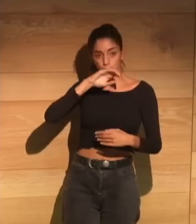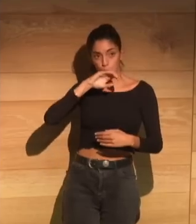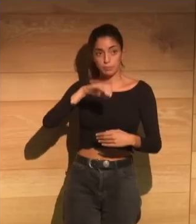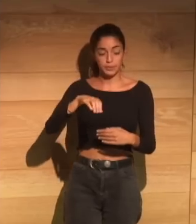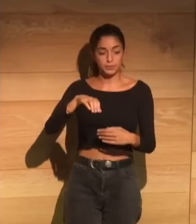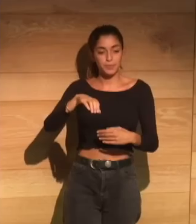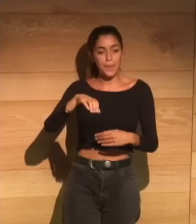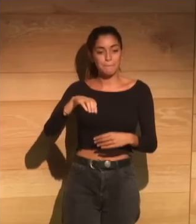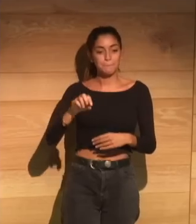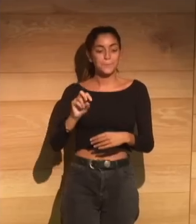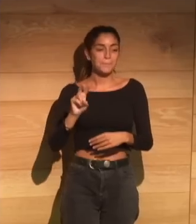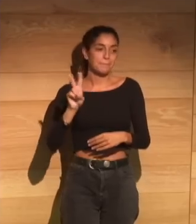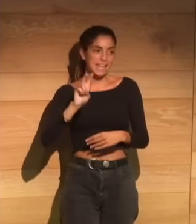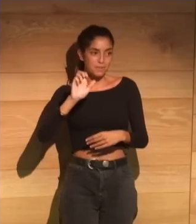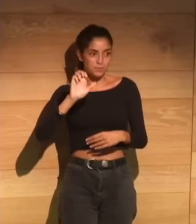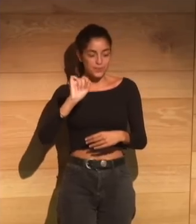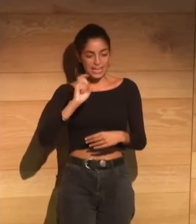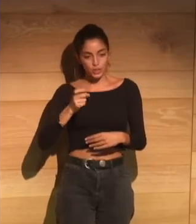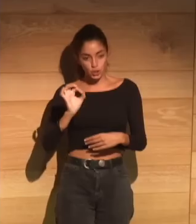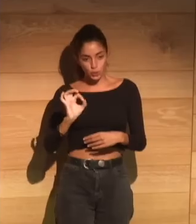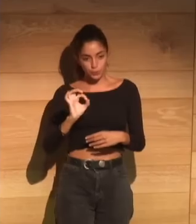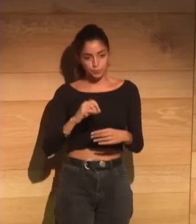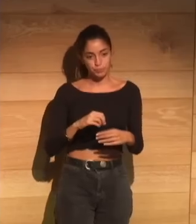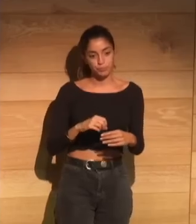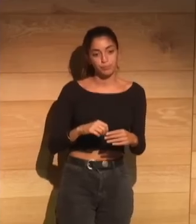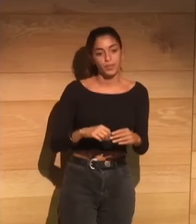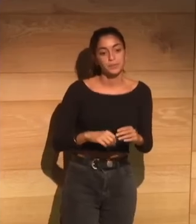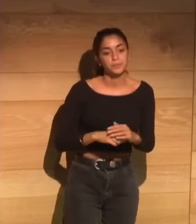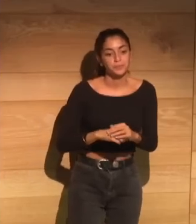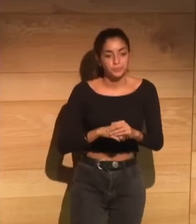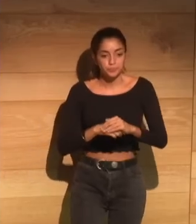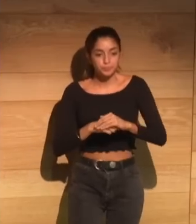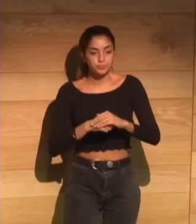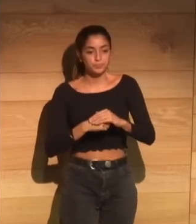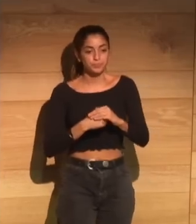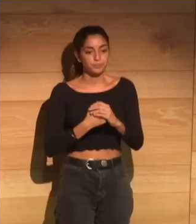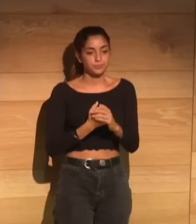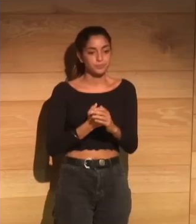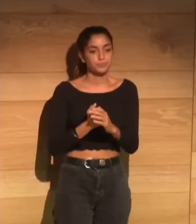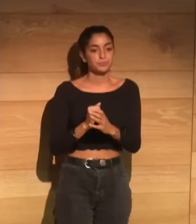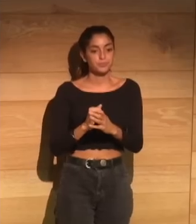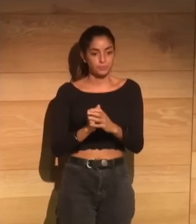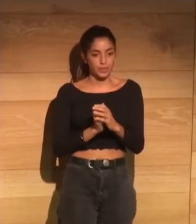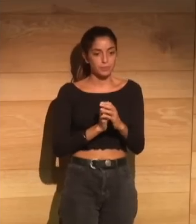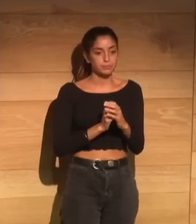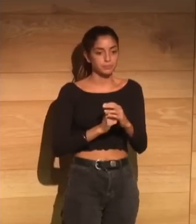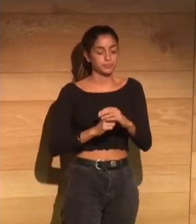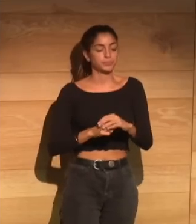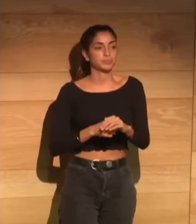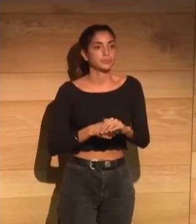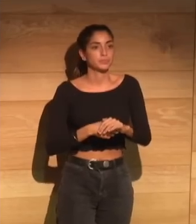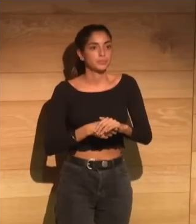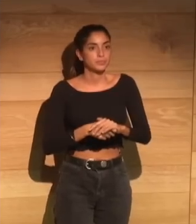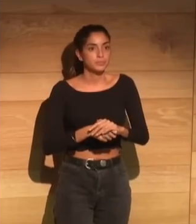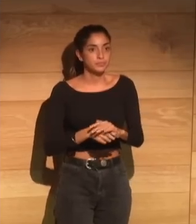que... un chiste, es una regla mnemotécnica. Es verdad. Pero es que me has abierto, me acabas de solucionar sí, la vida. Sí, las reglas son... sí, si es que yo